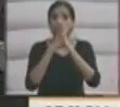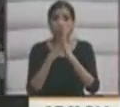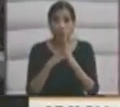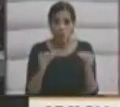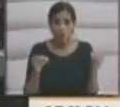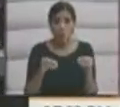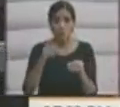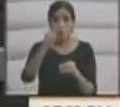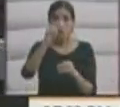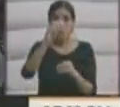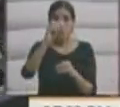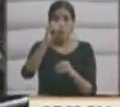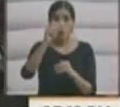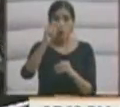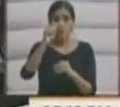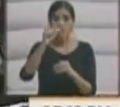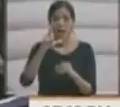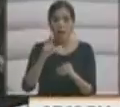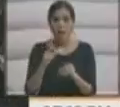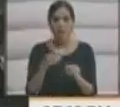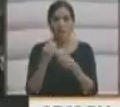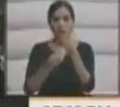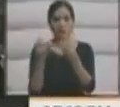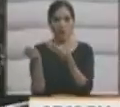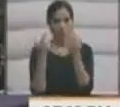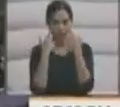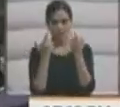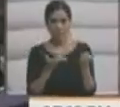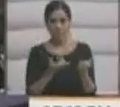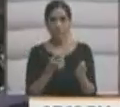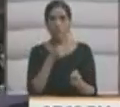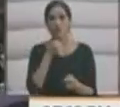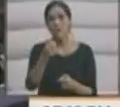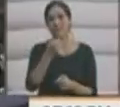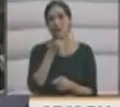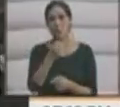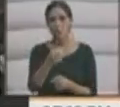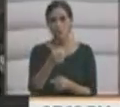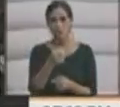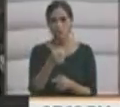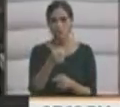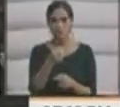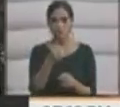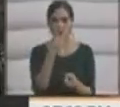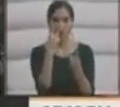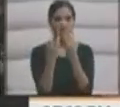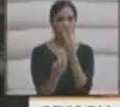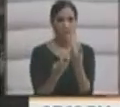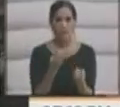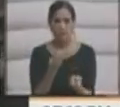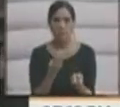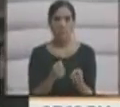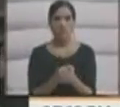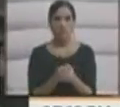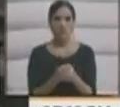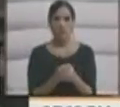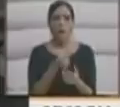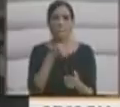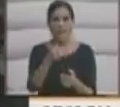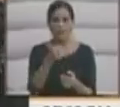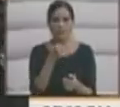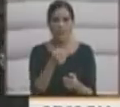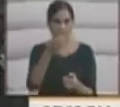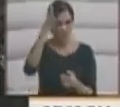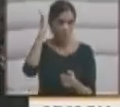zapatería total, está haciendo esto. Nos fuimos con los micrófonos. Trataron mal, por cierto, a nuestra reportera, al equipo de Liguana, y